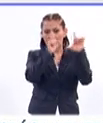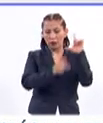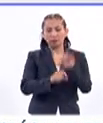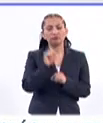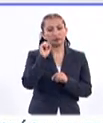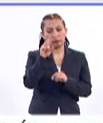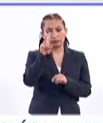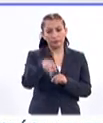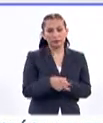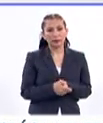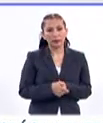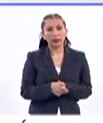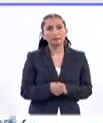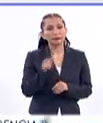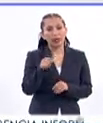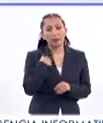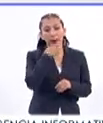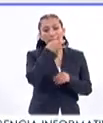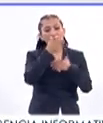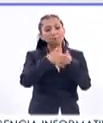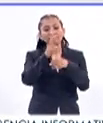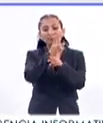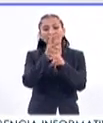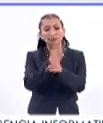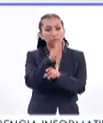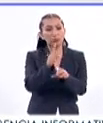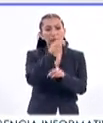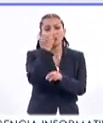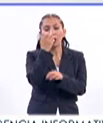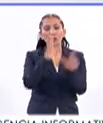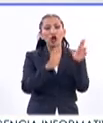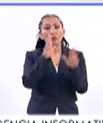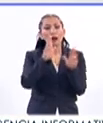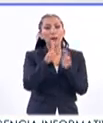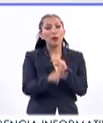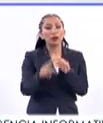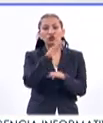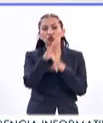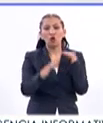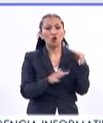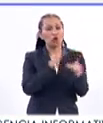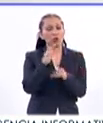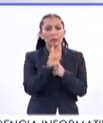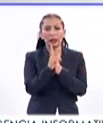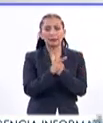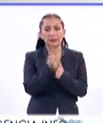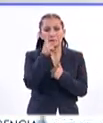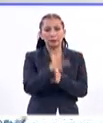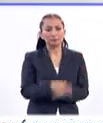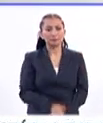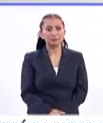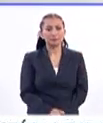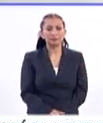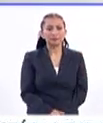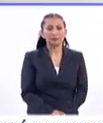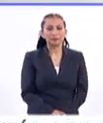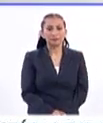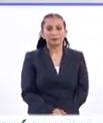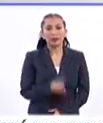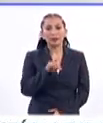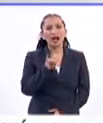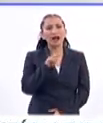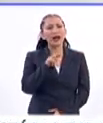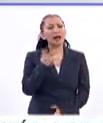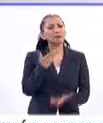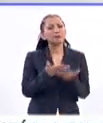este caso, ¿no? Sí, claro que sí, fue una convocatoria pública para las escuelas normales públicas de todo el país de México. Correcto. Daira,